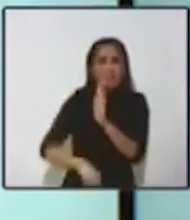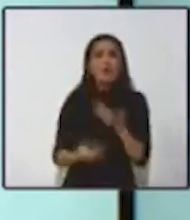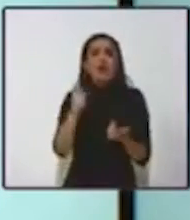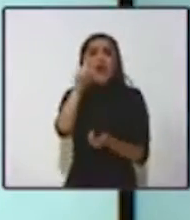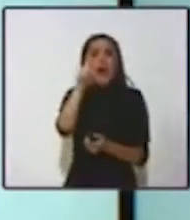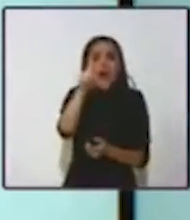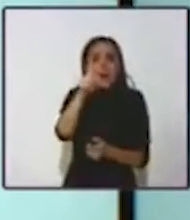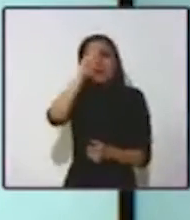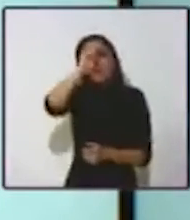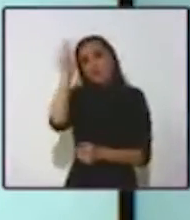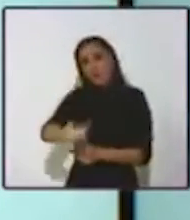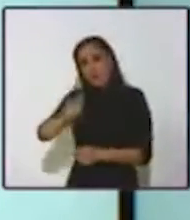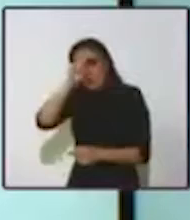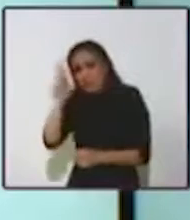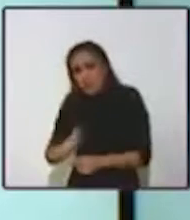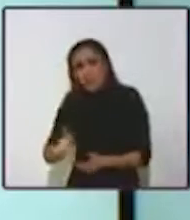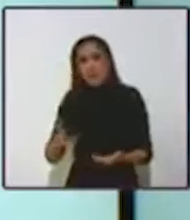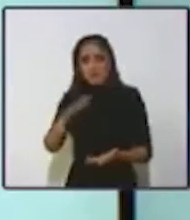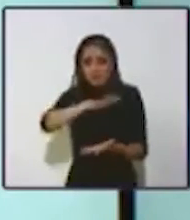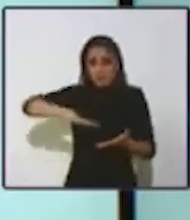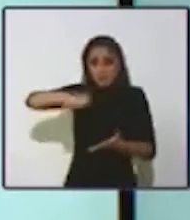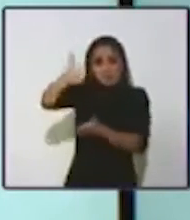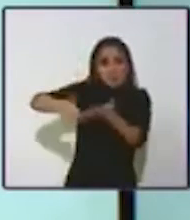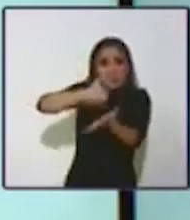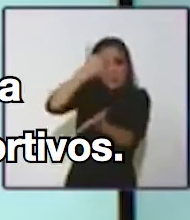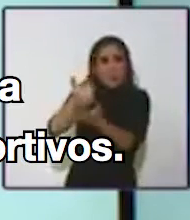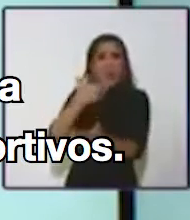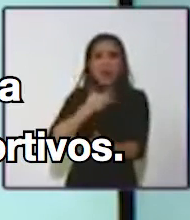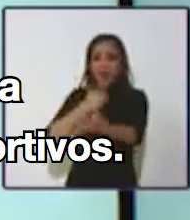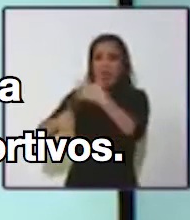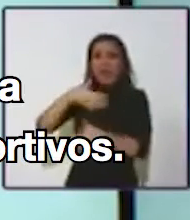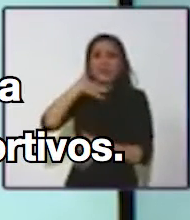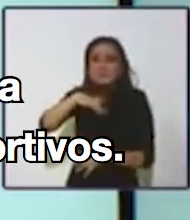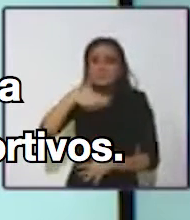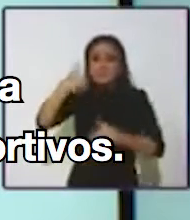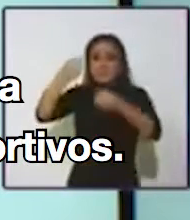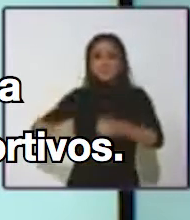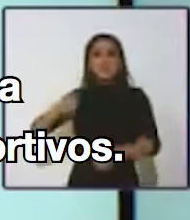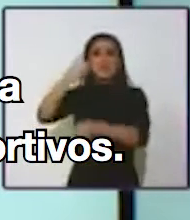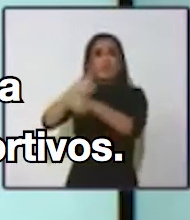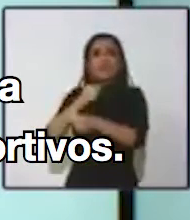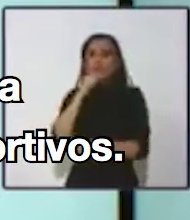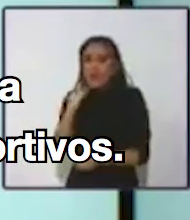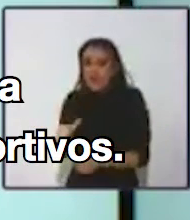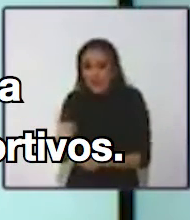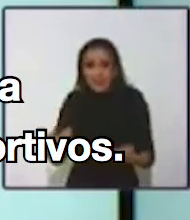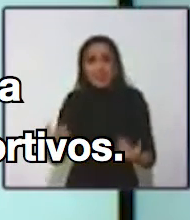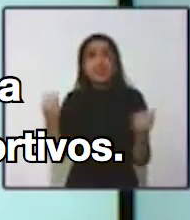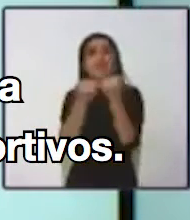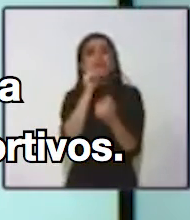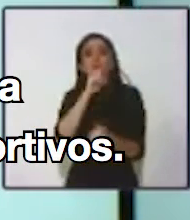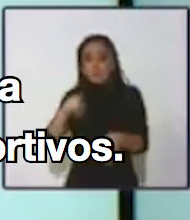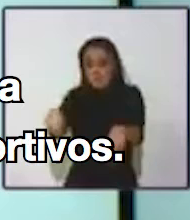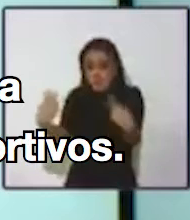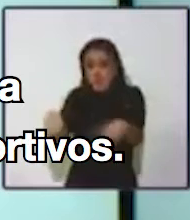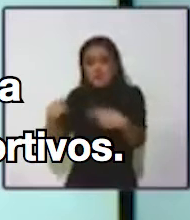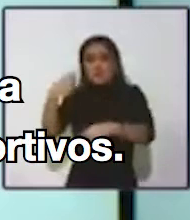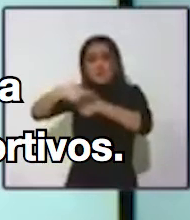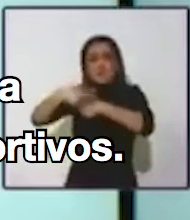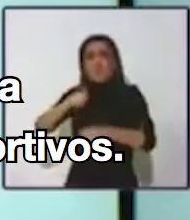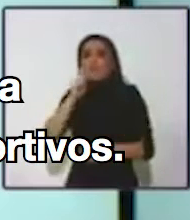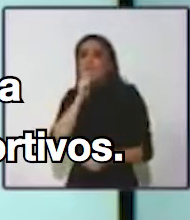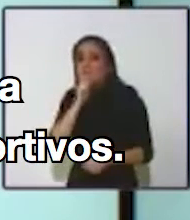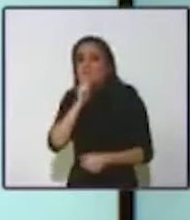El abanderado del Partido Revolucionario Institucional, Mikel Arriola, se comprometió ante habitantes de Iztapalapa a recuperar las áreas verdes